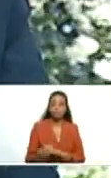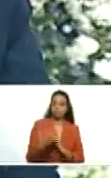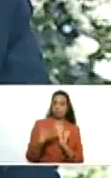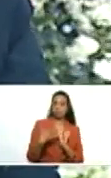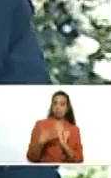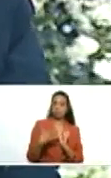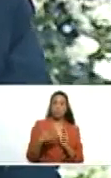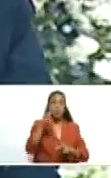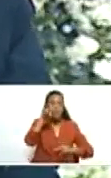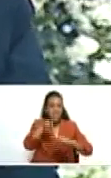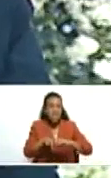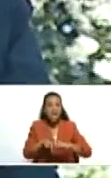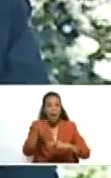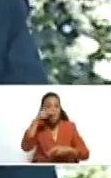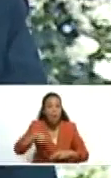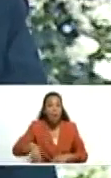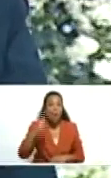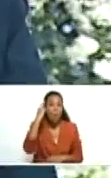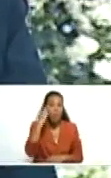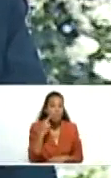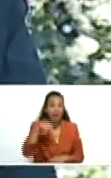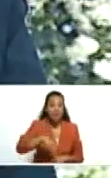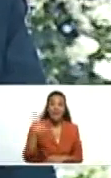Yo me iba a sentar aquí en la Plaza Bolívar.